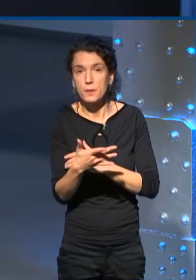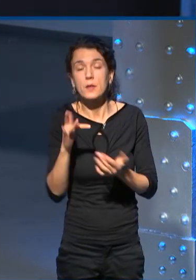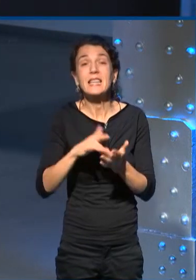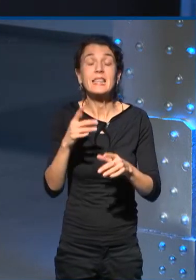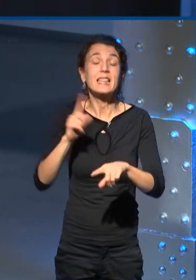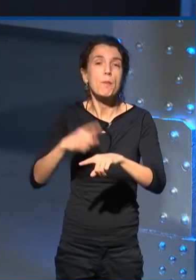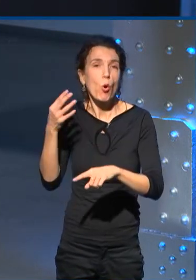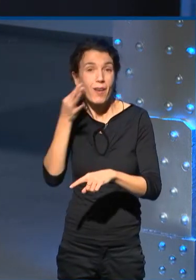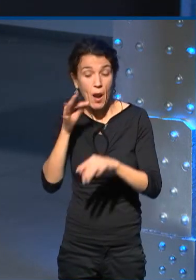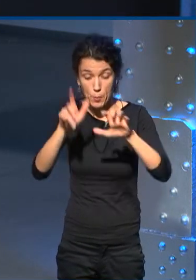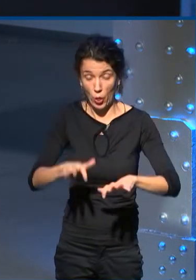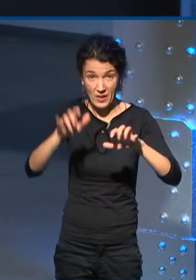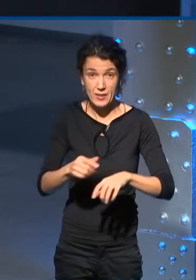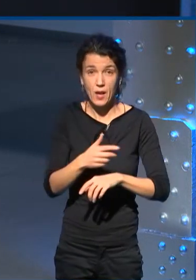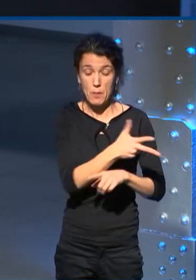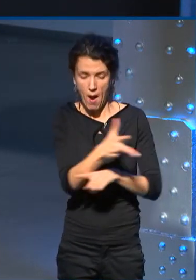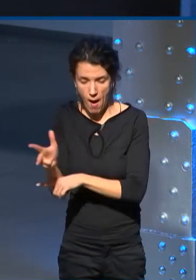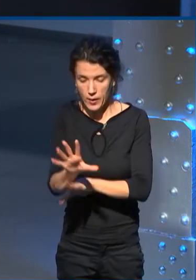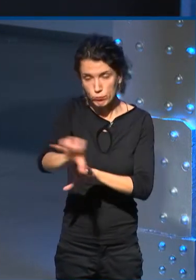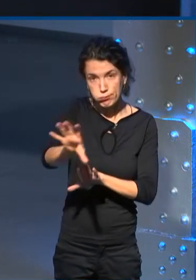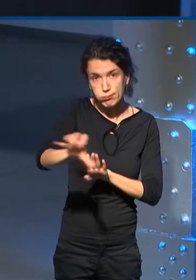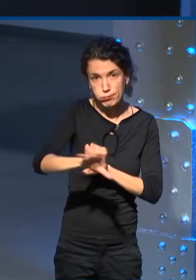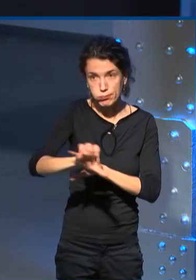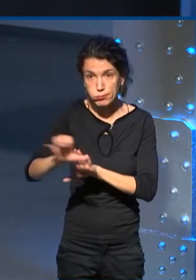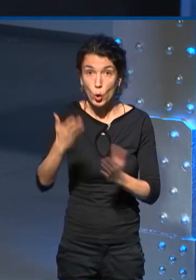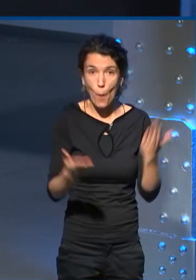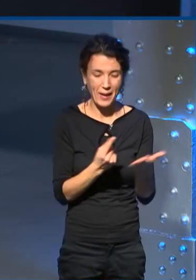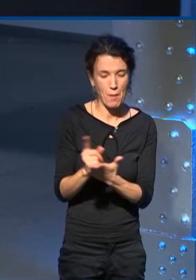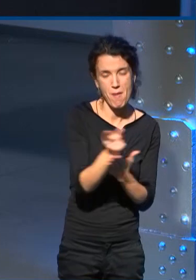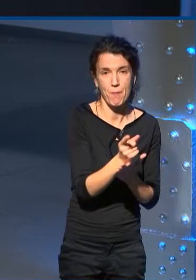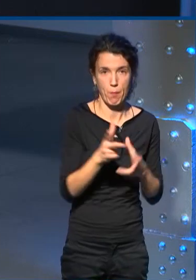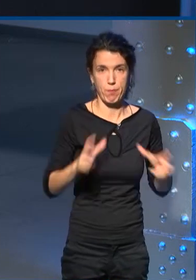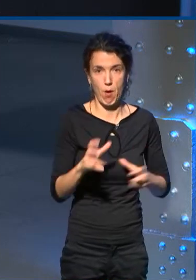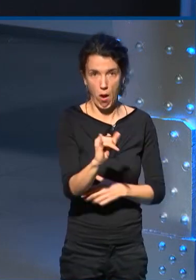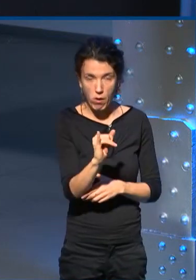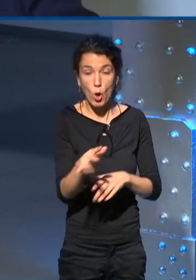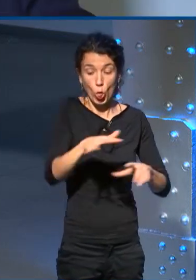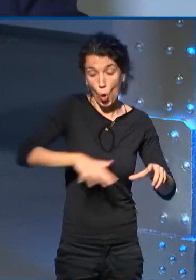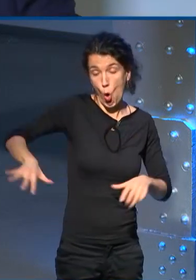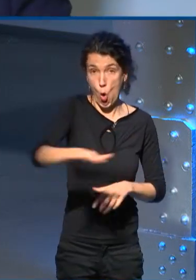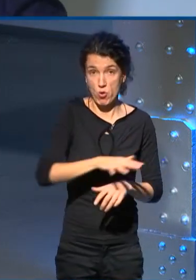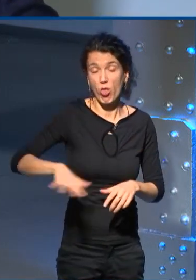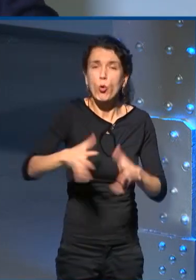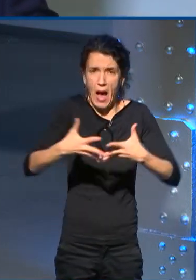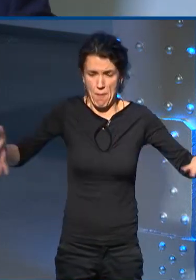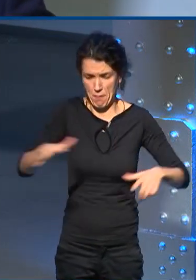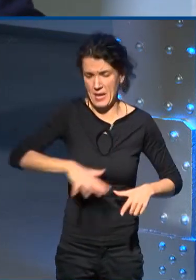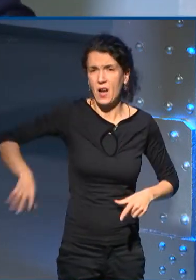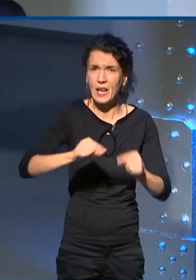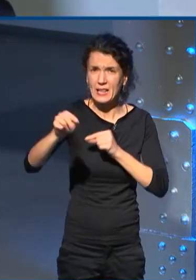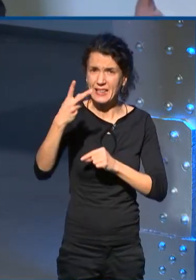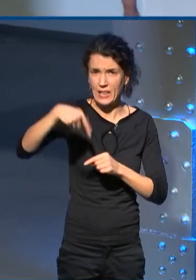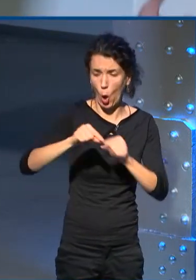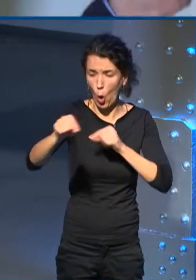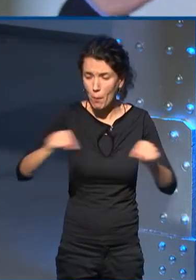En tiempo real, un computador procesa esas imágenes y las compara con unos mapas que están precargados de la zona, de una zona amplia, que es de kilómetros,